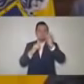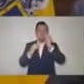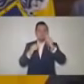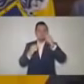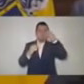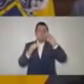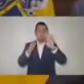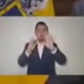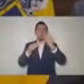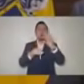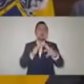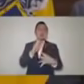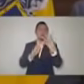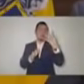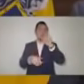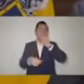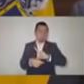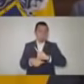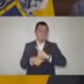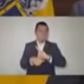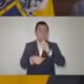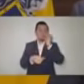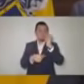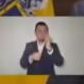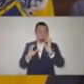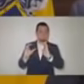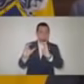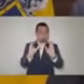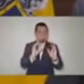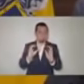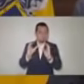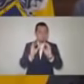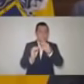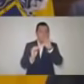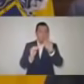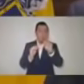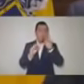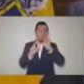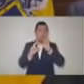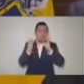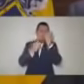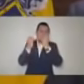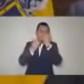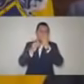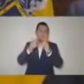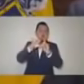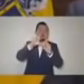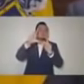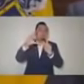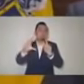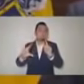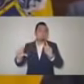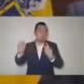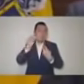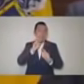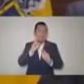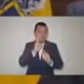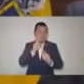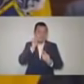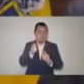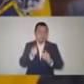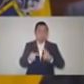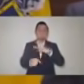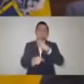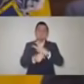la medida duraría sólo 14 días sólo eso después de ese periodo evaluaremos resultados y definiremos los siguientes